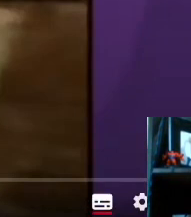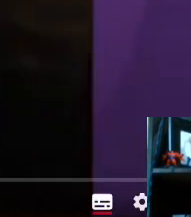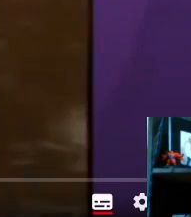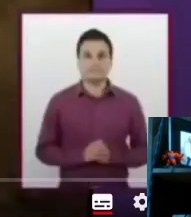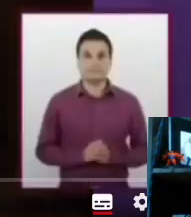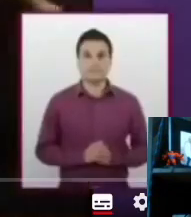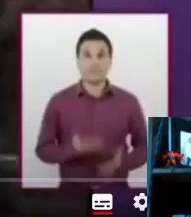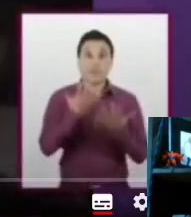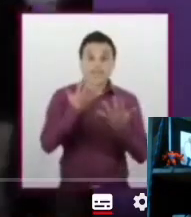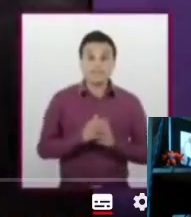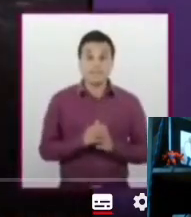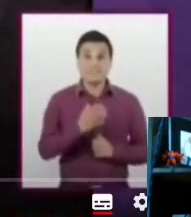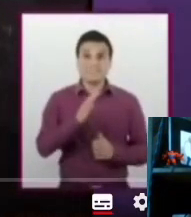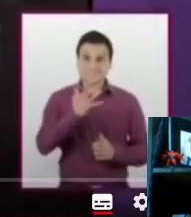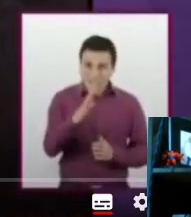al inicio